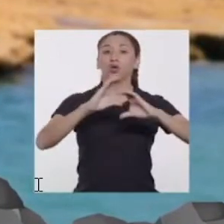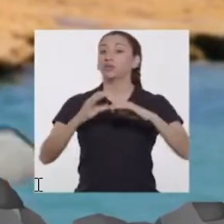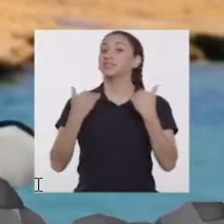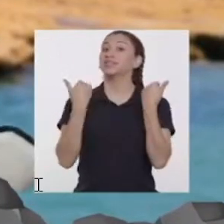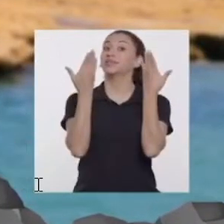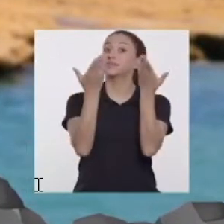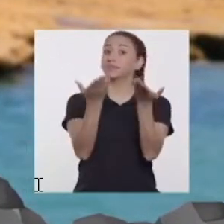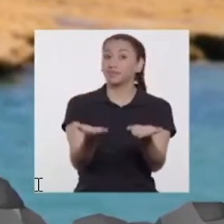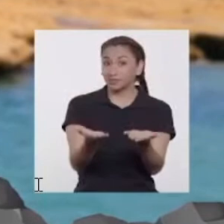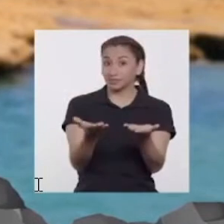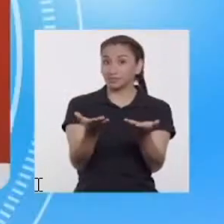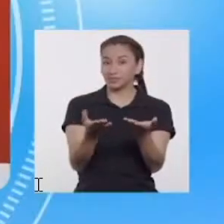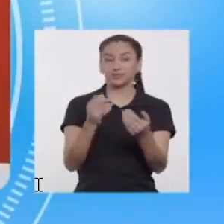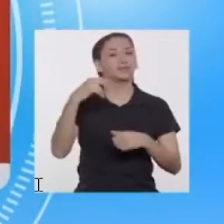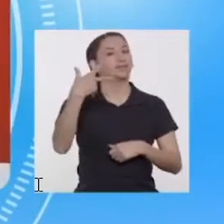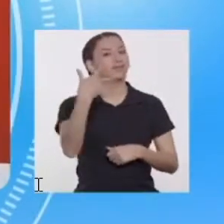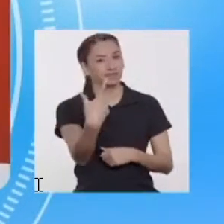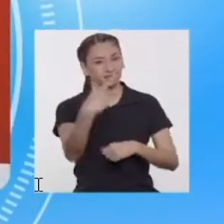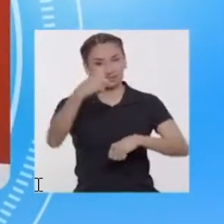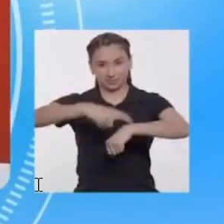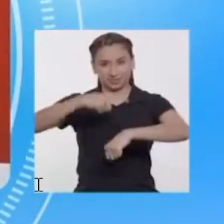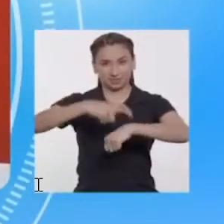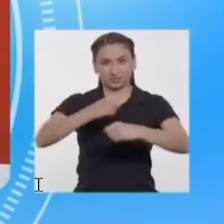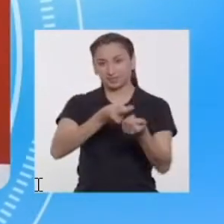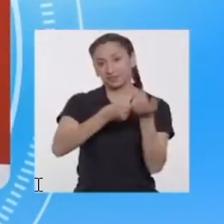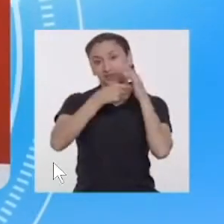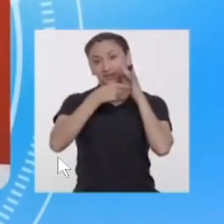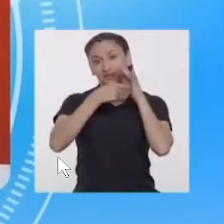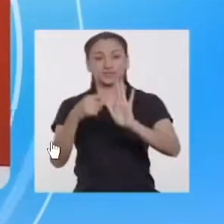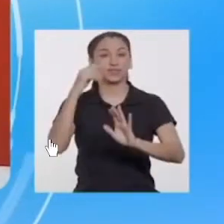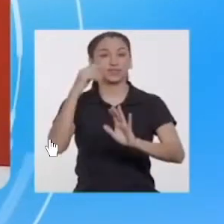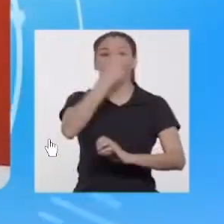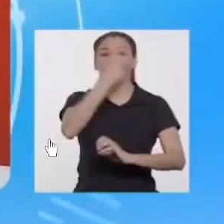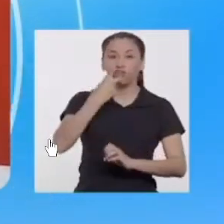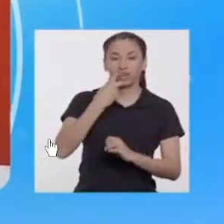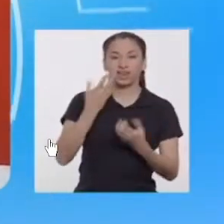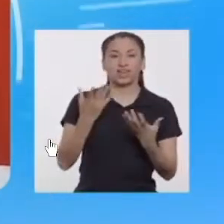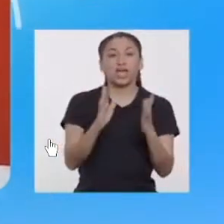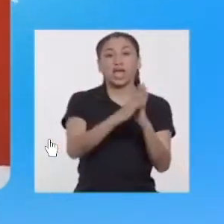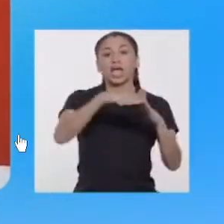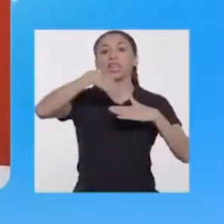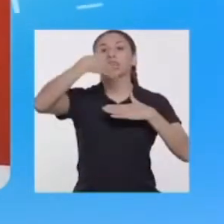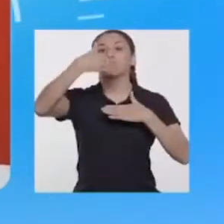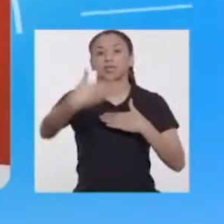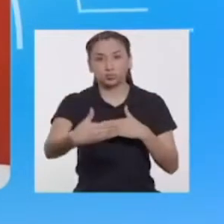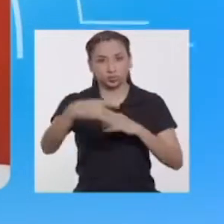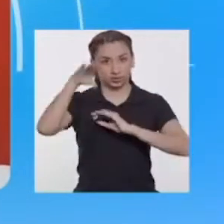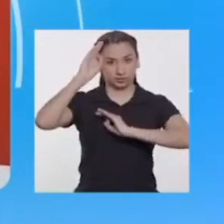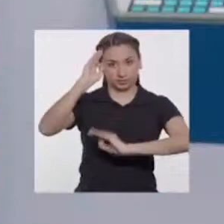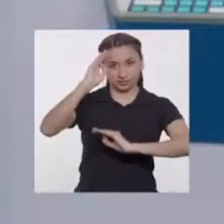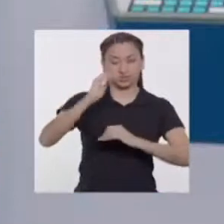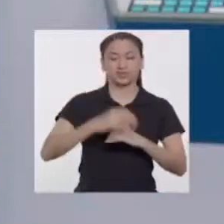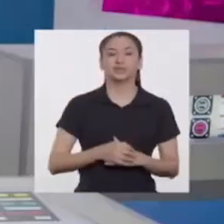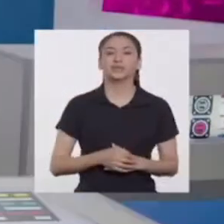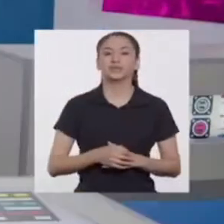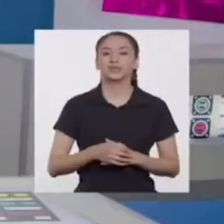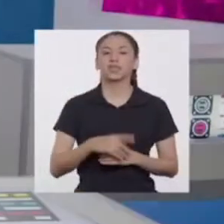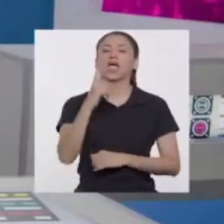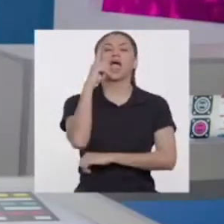hablar del... del tercer momento de la presentación oral, el después de la presentación.